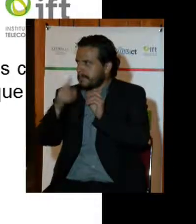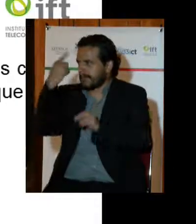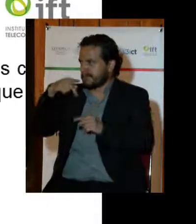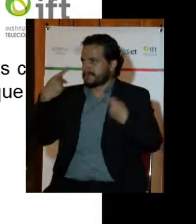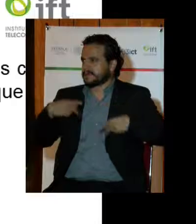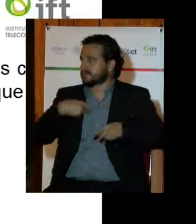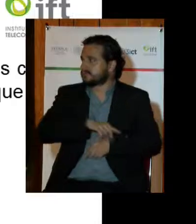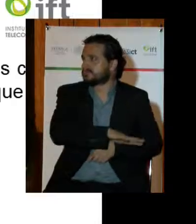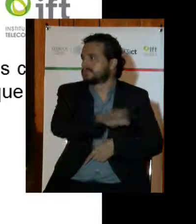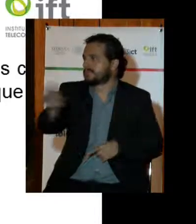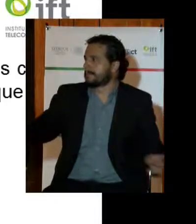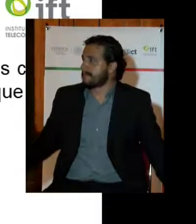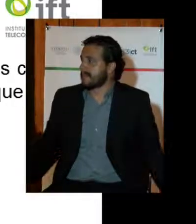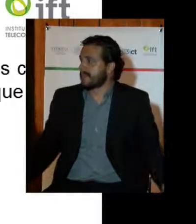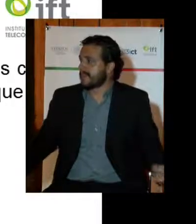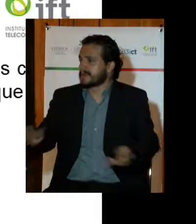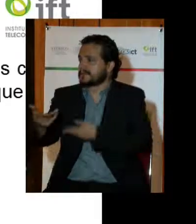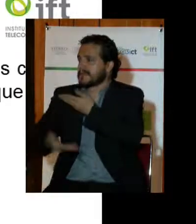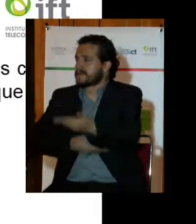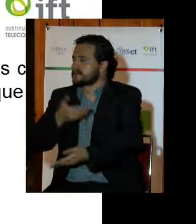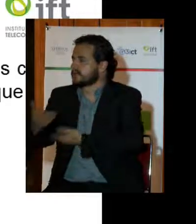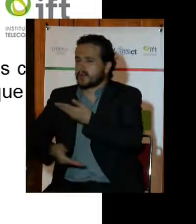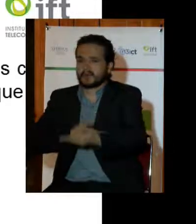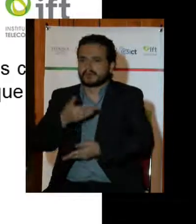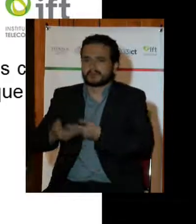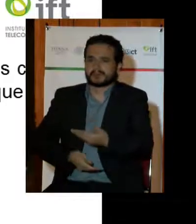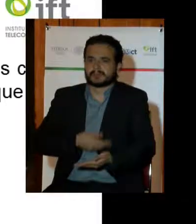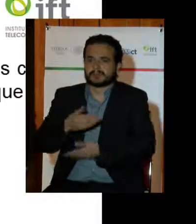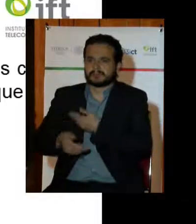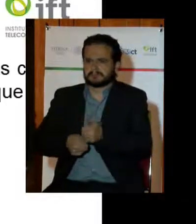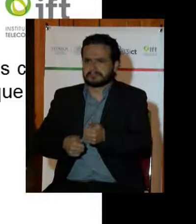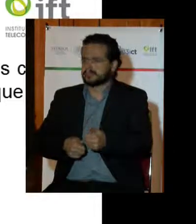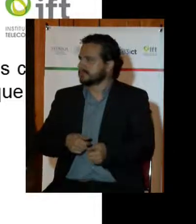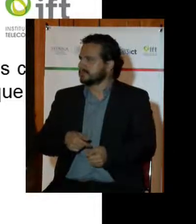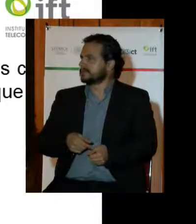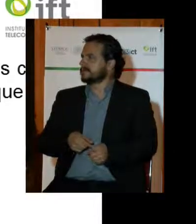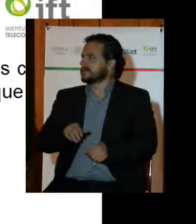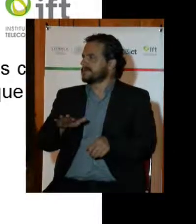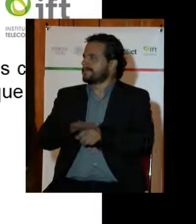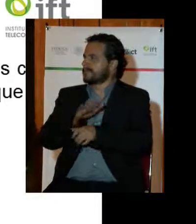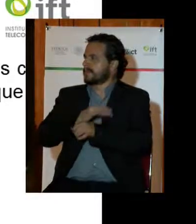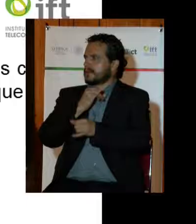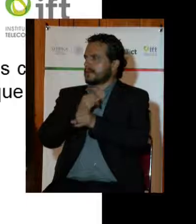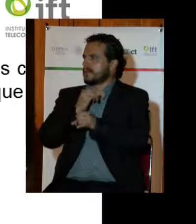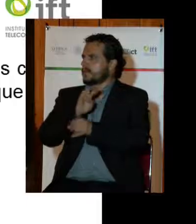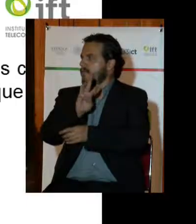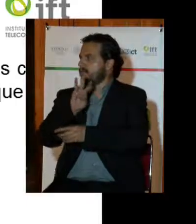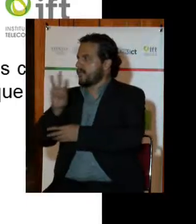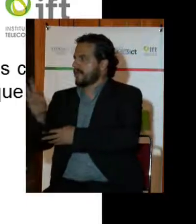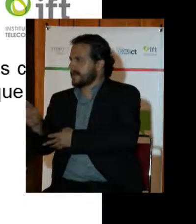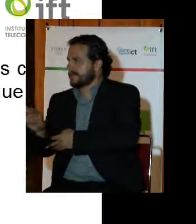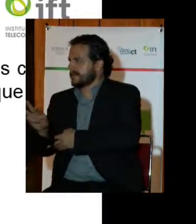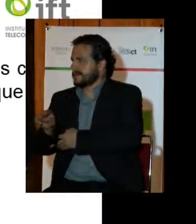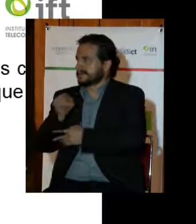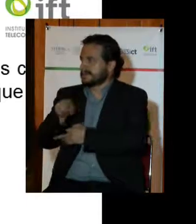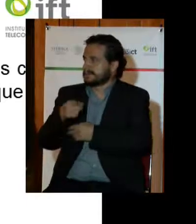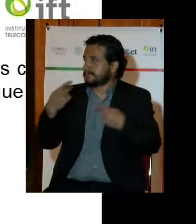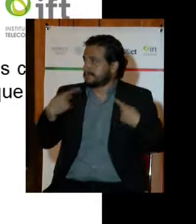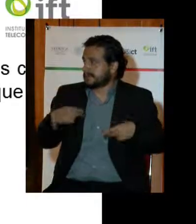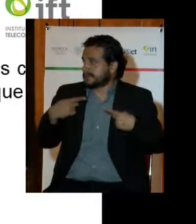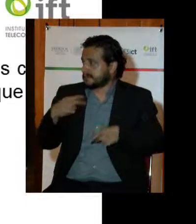servicios, habilitar en sus páginas que todo lo que una persona necesitaría para contratar